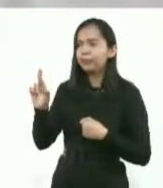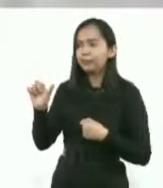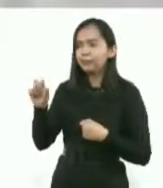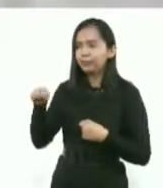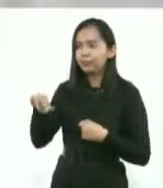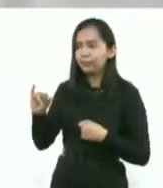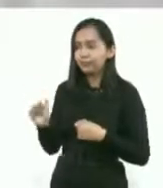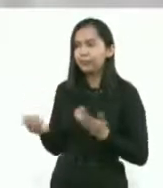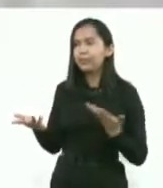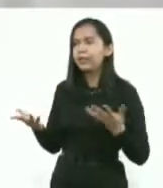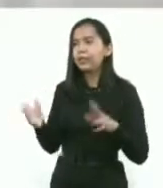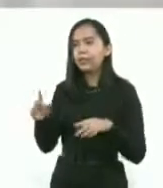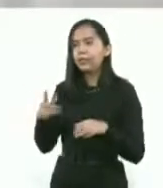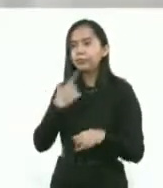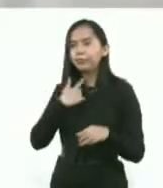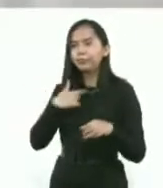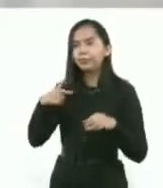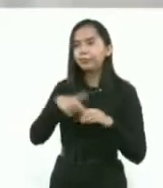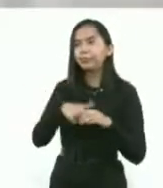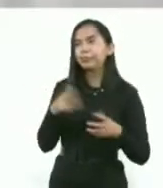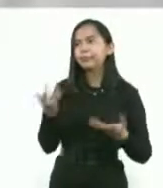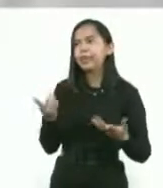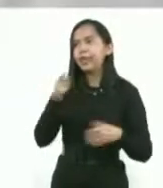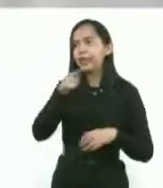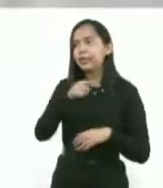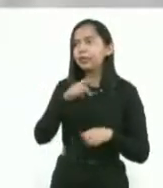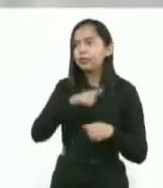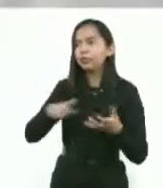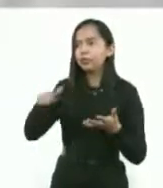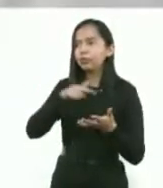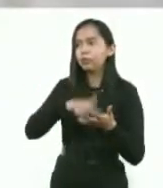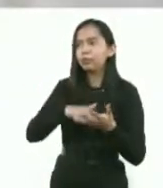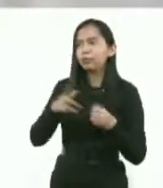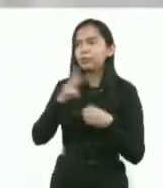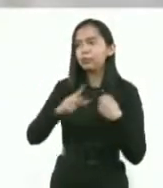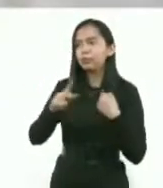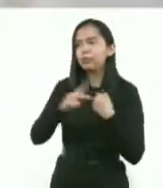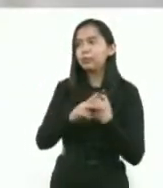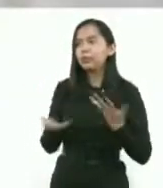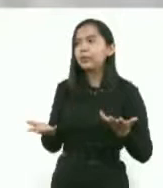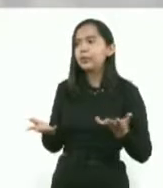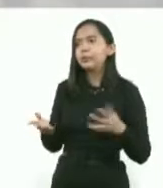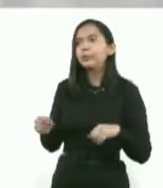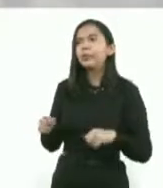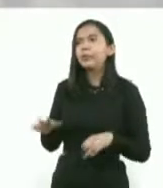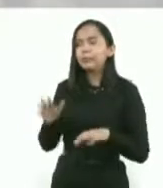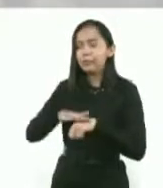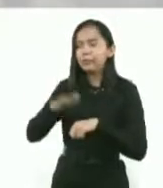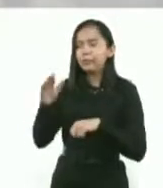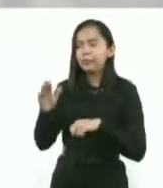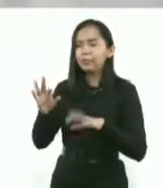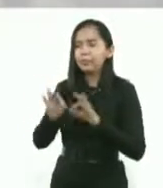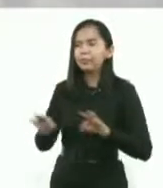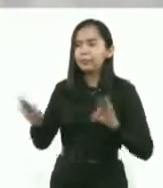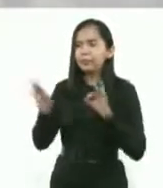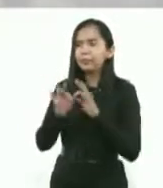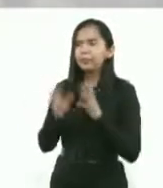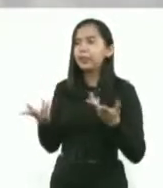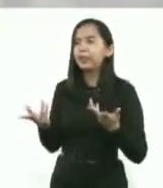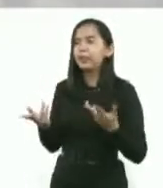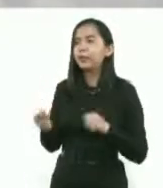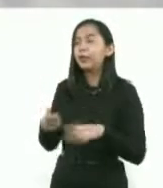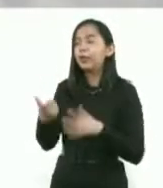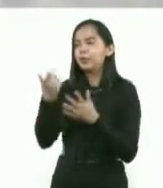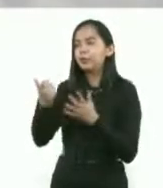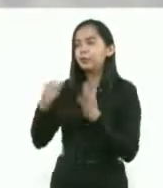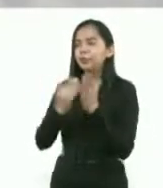gas en particular, el de Ucrania está jugando un papel más importante incluso que el de la pandemia. Pero la estabilidad en los